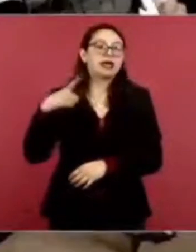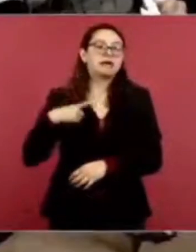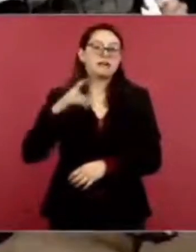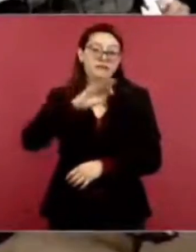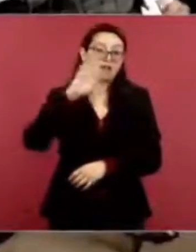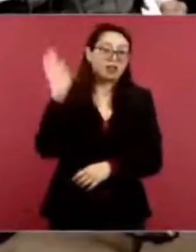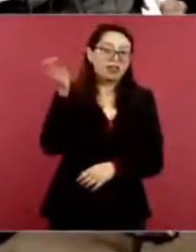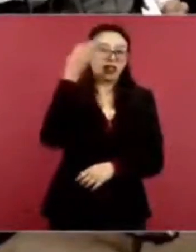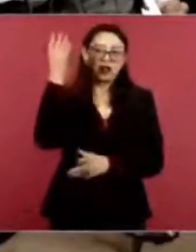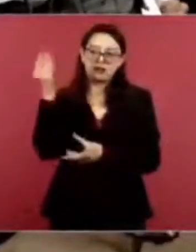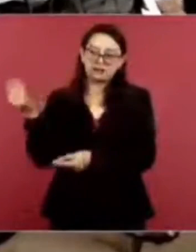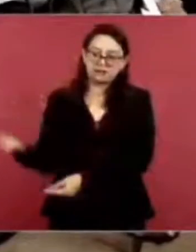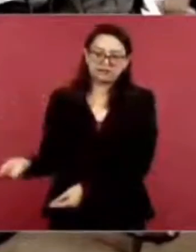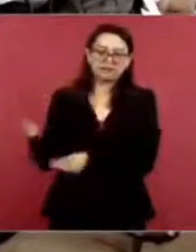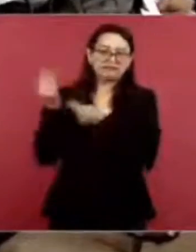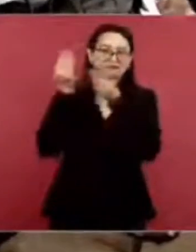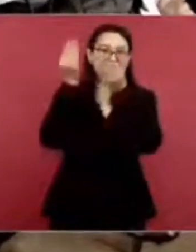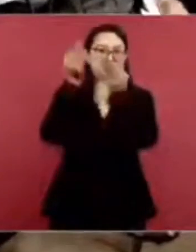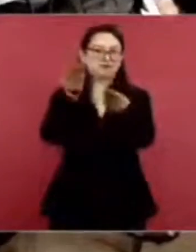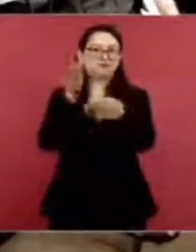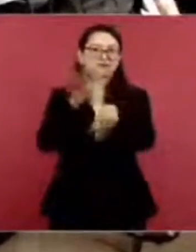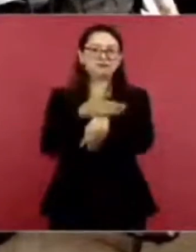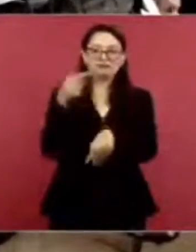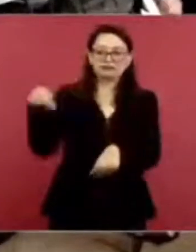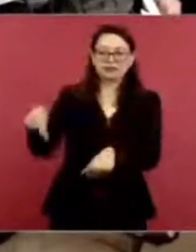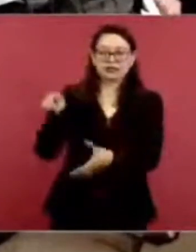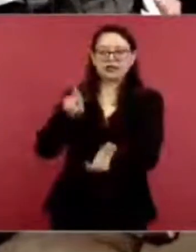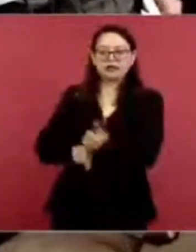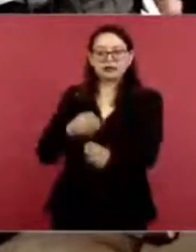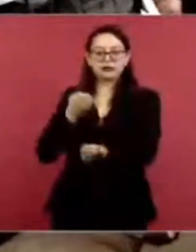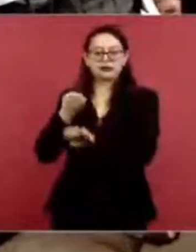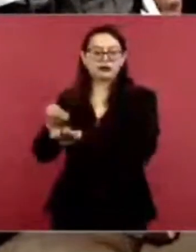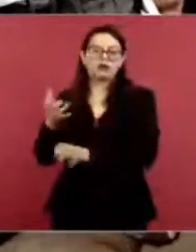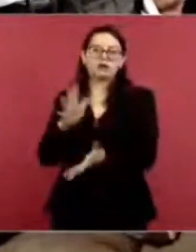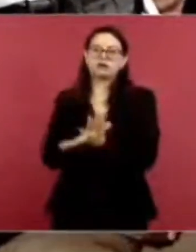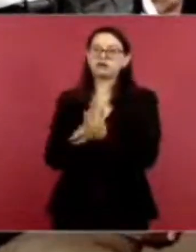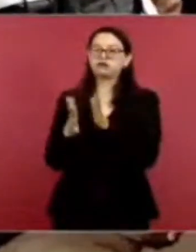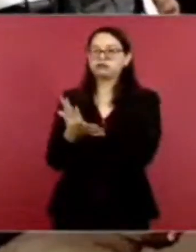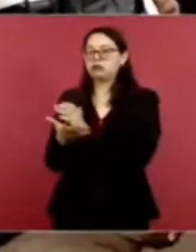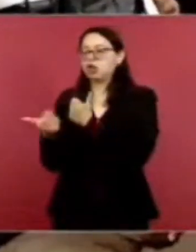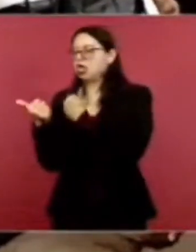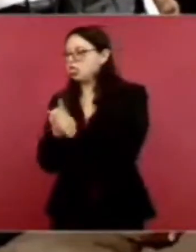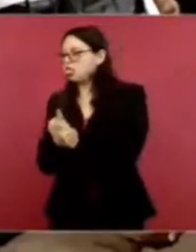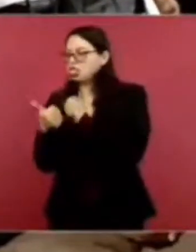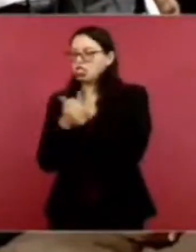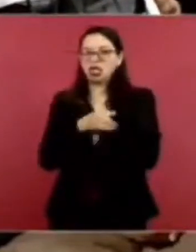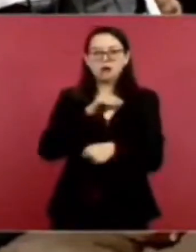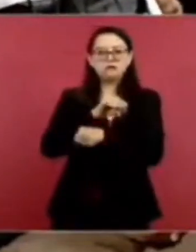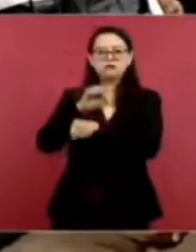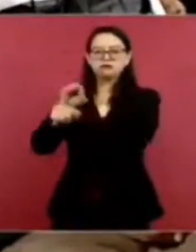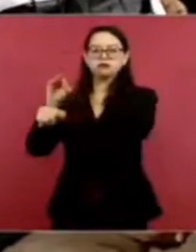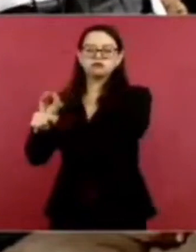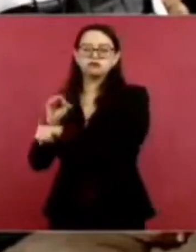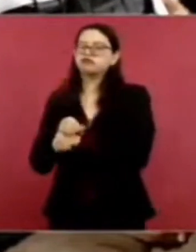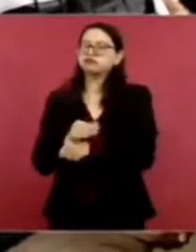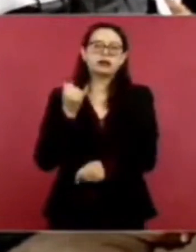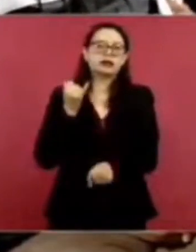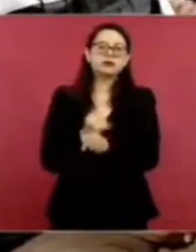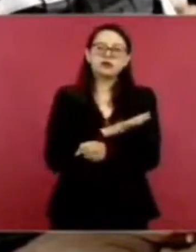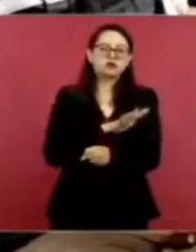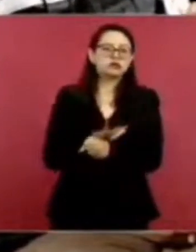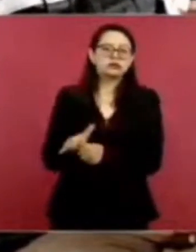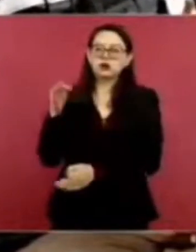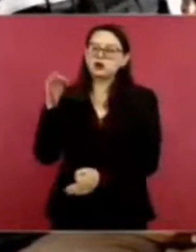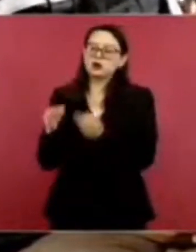niveles de complicidad que hay entre autoridades de justicia en Jalisco.